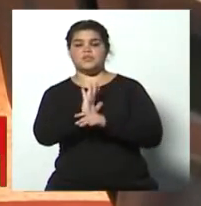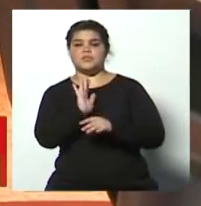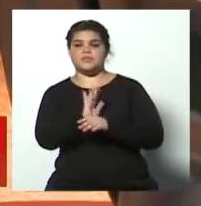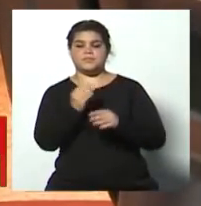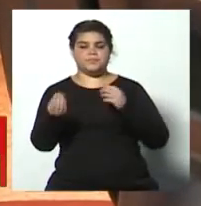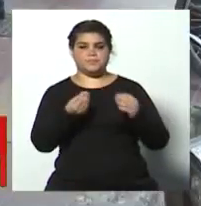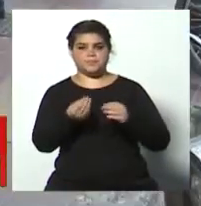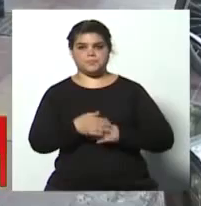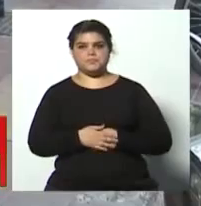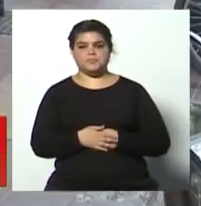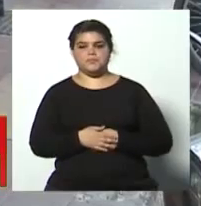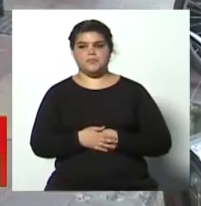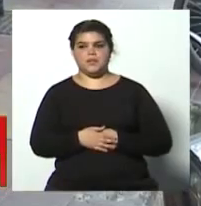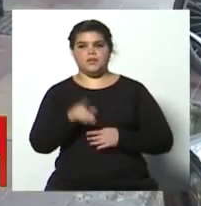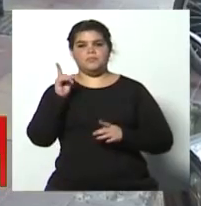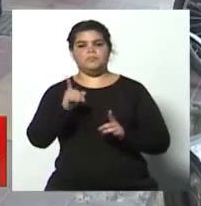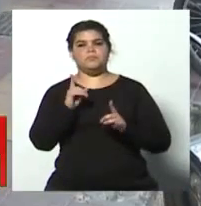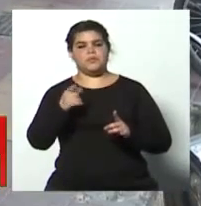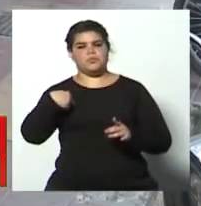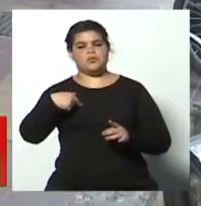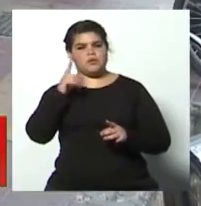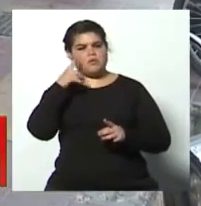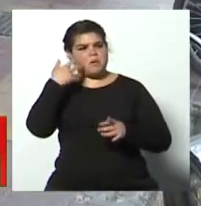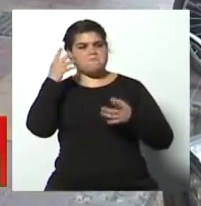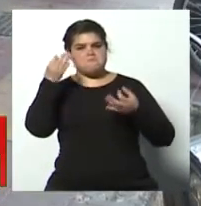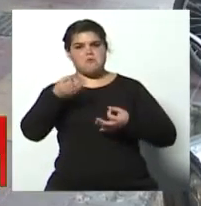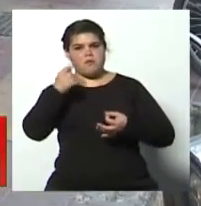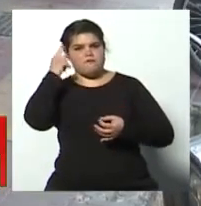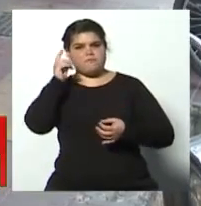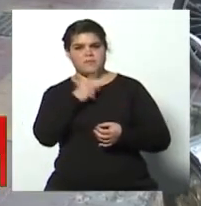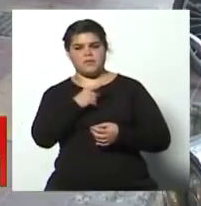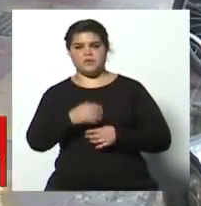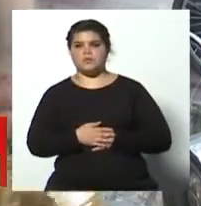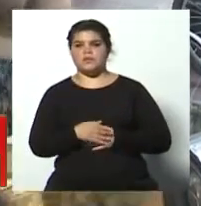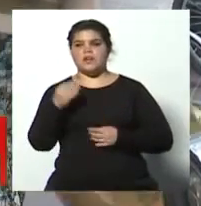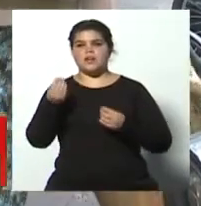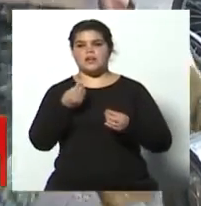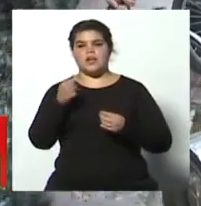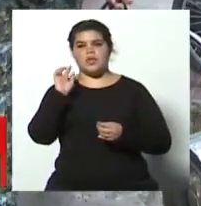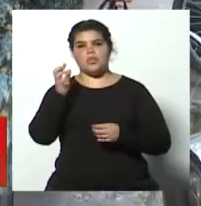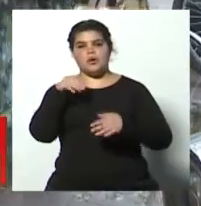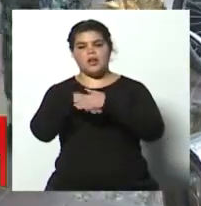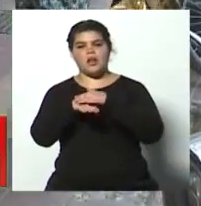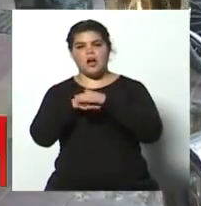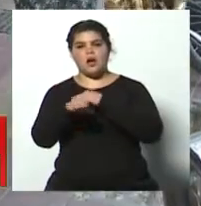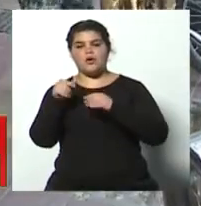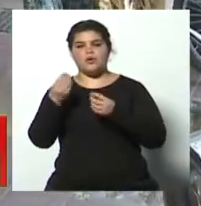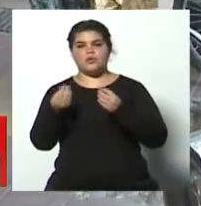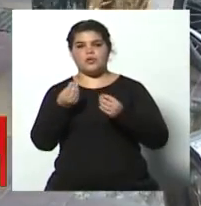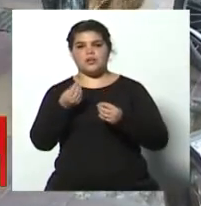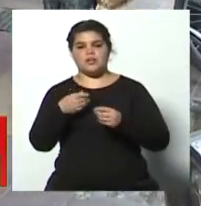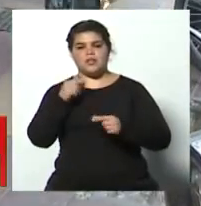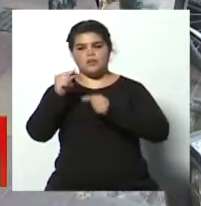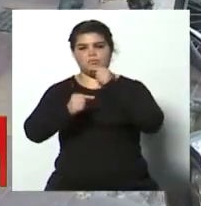incluso este acceso, que me parece muy buena tu apreciación, incluso el acceso a este dólar ahorro es